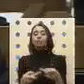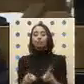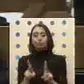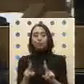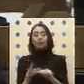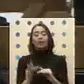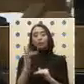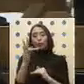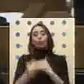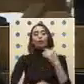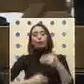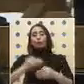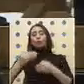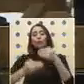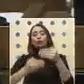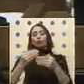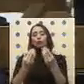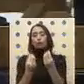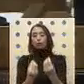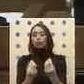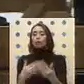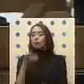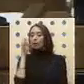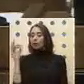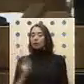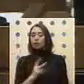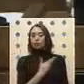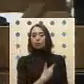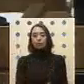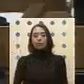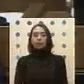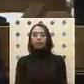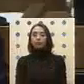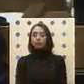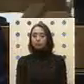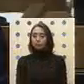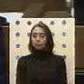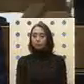permitir un proceso adecuado. He dicho, señor presidente.